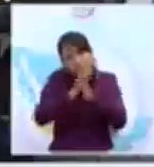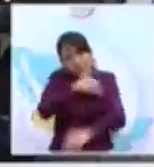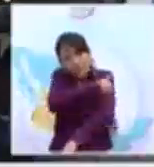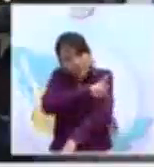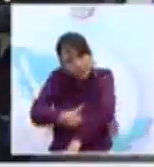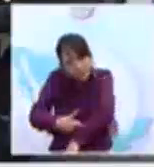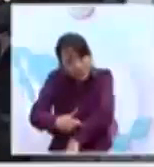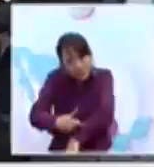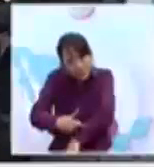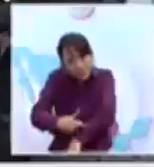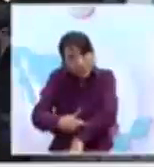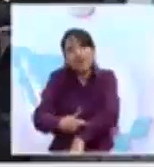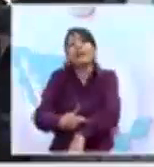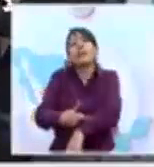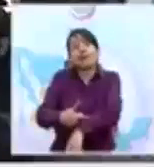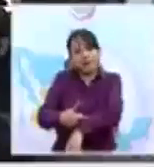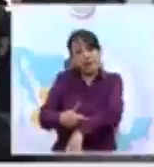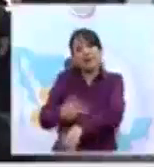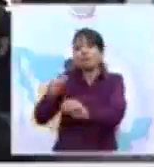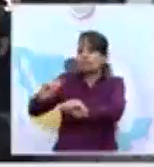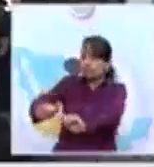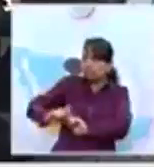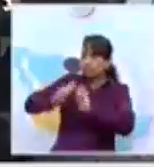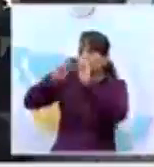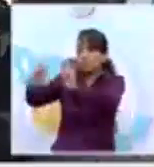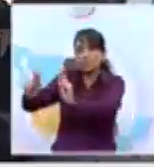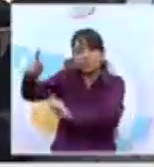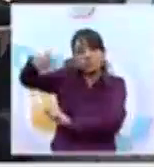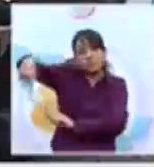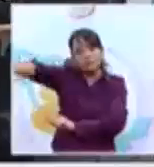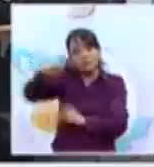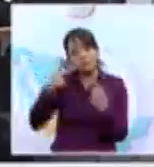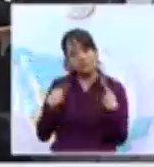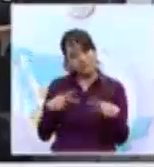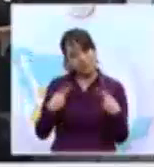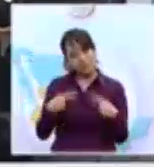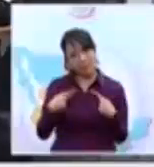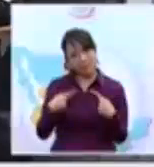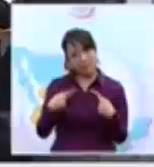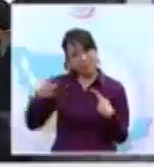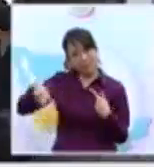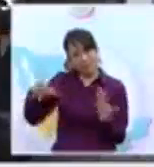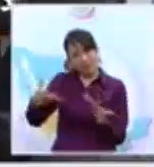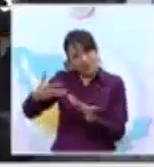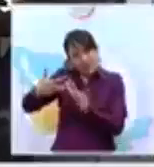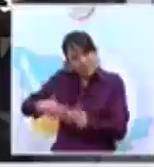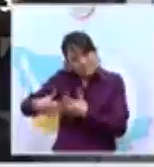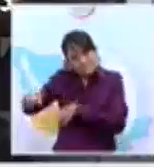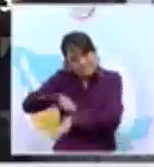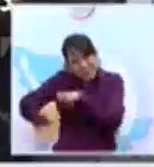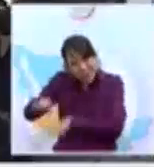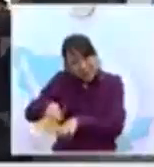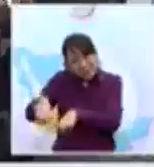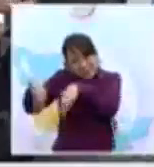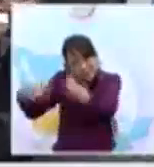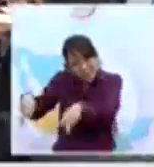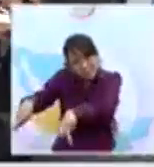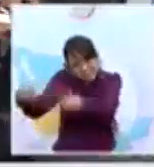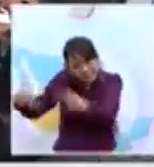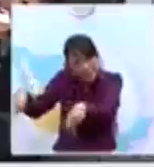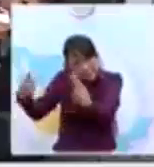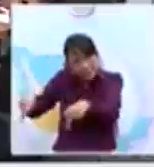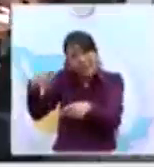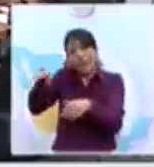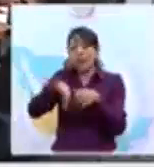mercado? Al mercado, no, aquí fue el mercado, las papitas, golosinas, al mercado. ¿Y en